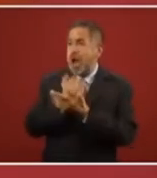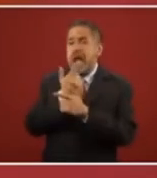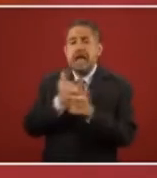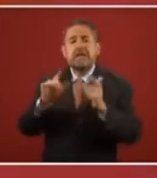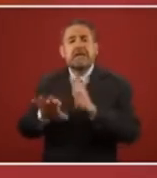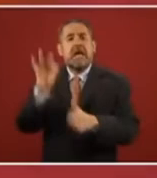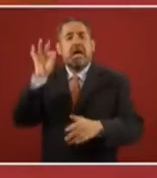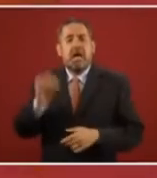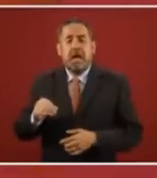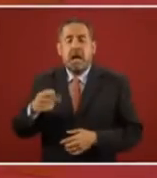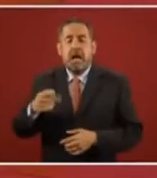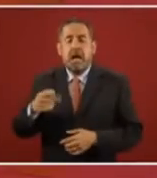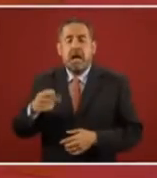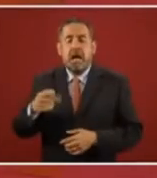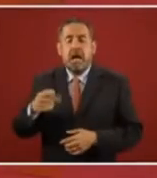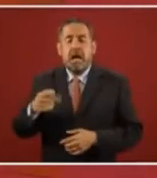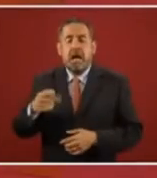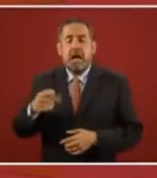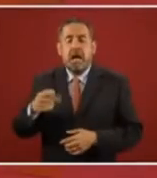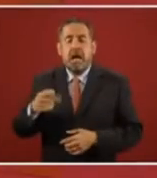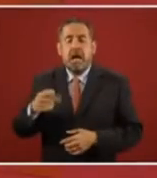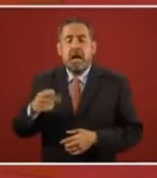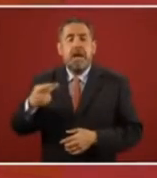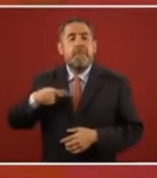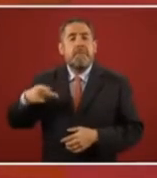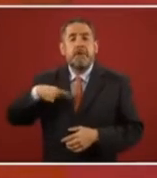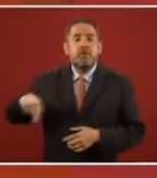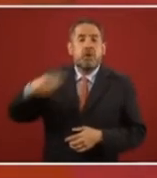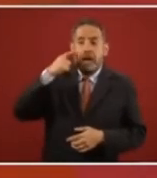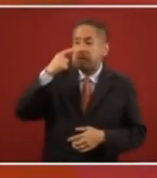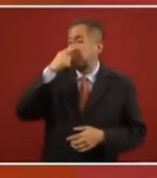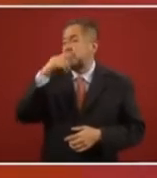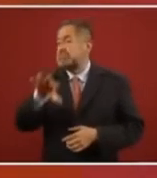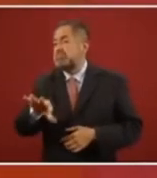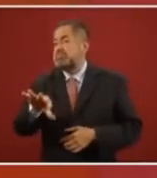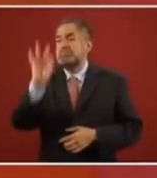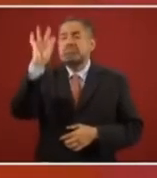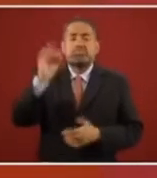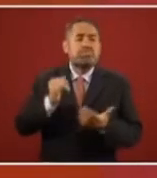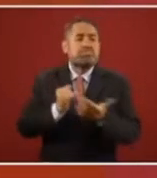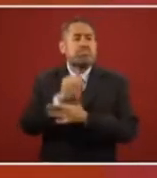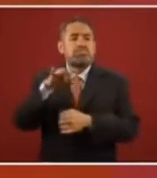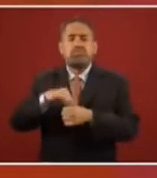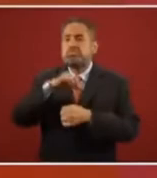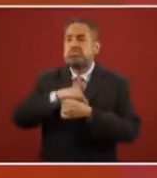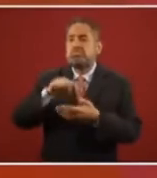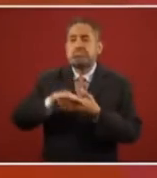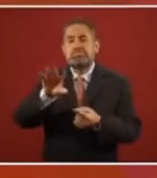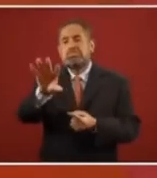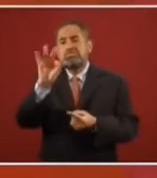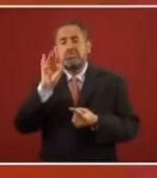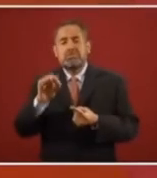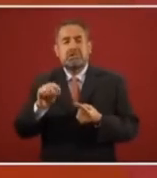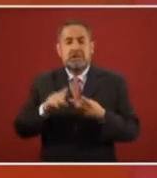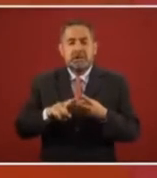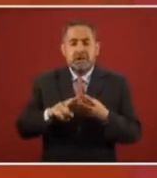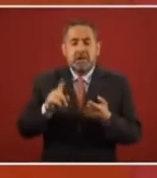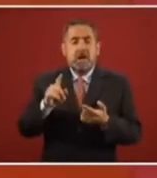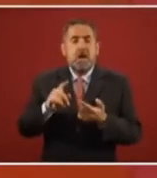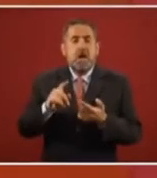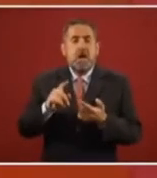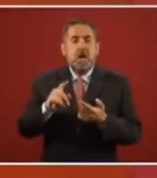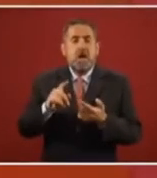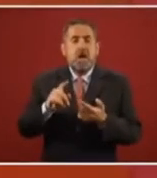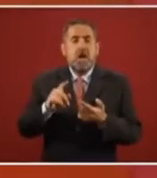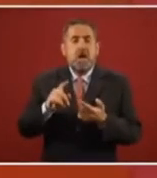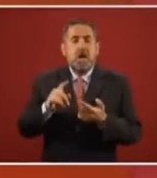la gente elige el solar no sólo a un candidato elegido un programa